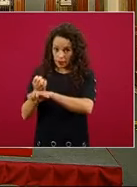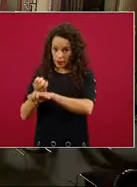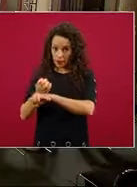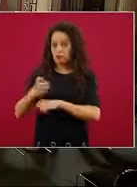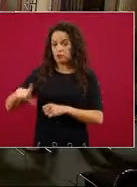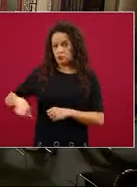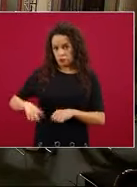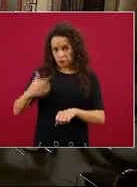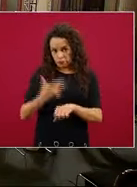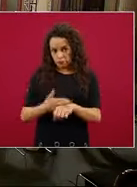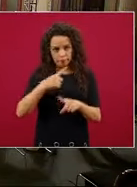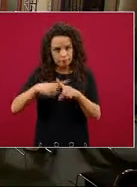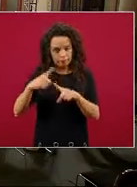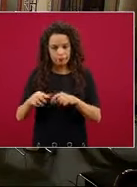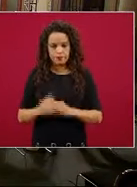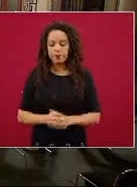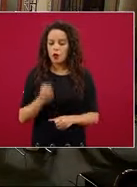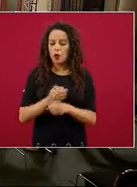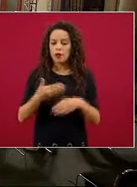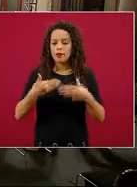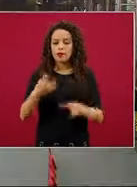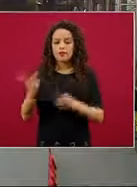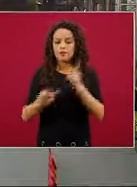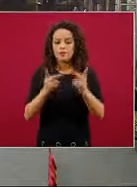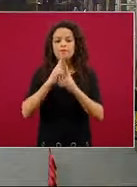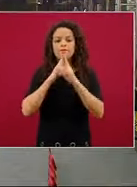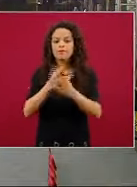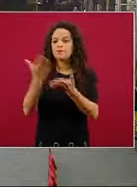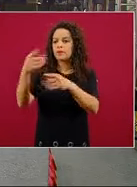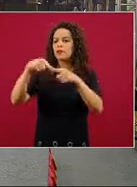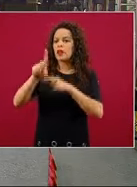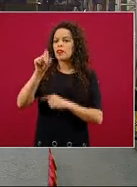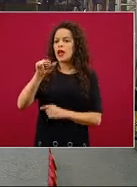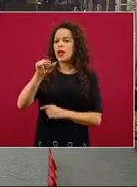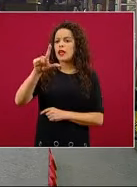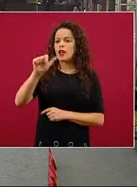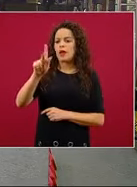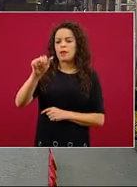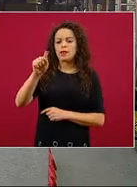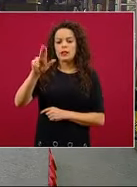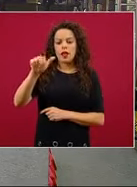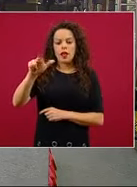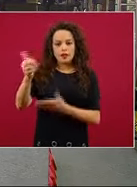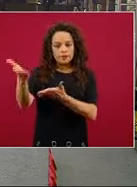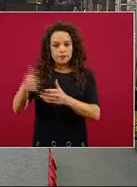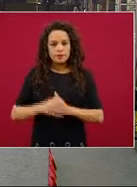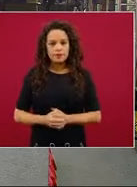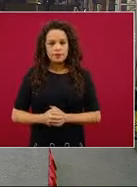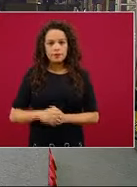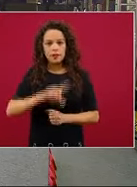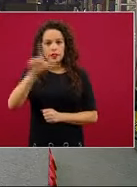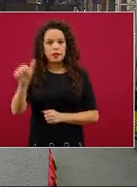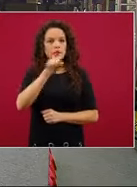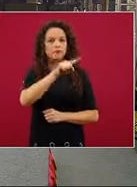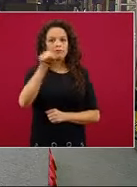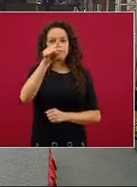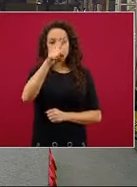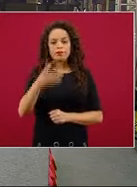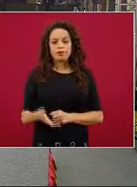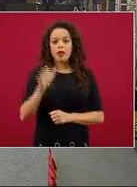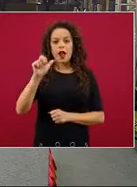Vamos a iniciar con la sesión de preguntas y respuestas. Empecemos con Daniela Pastrana, de pie de página. Seguimos con usted, quienes no han participado, y